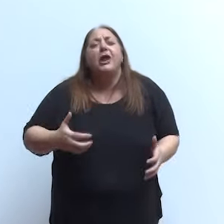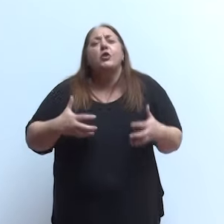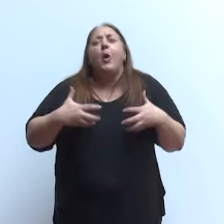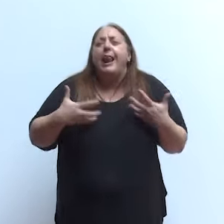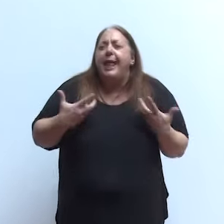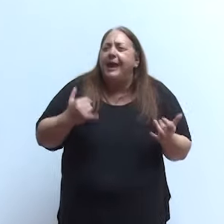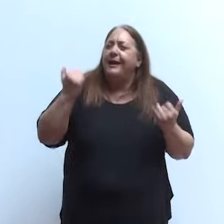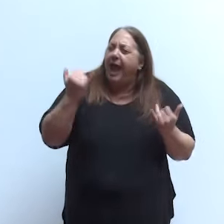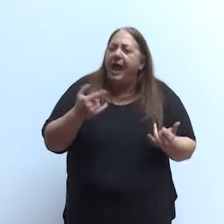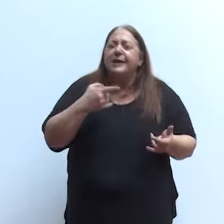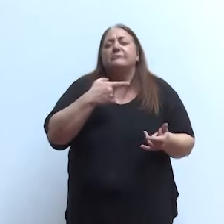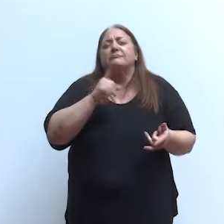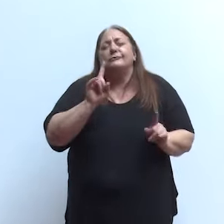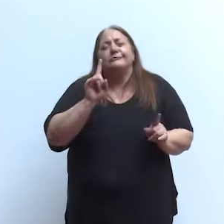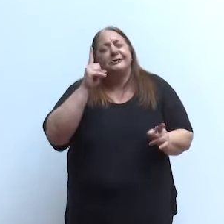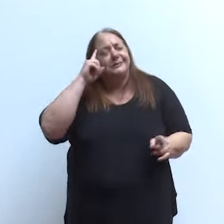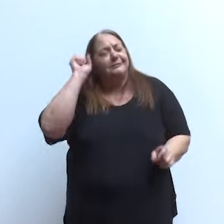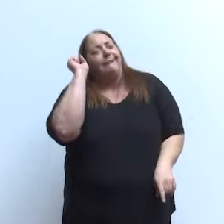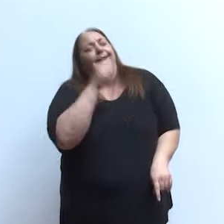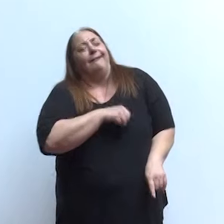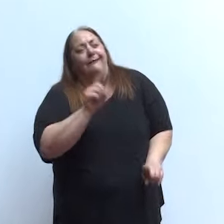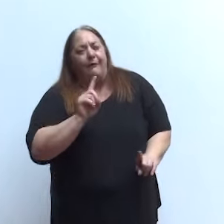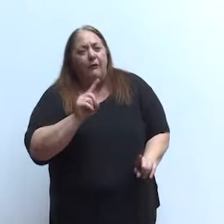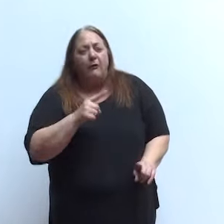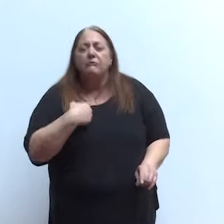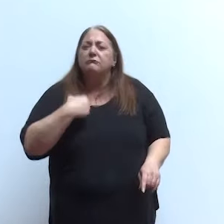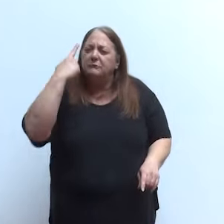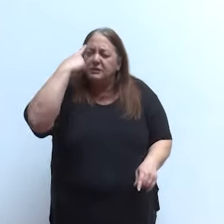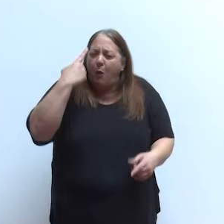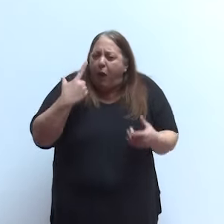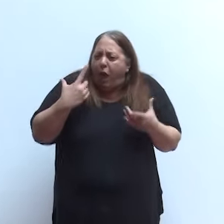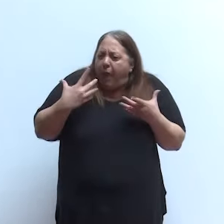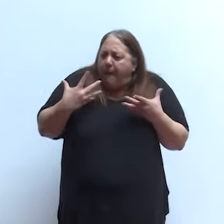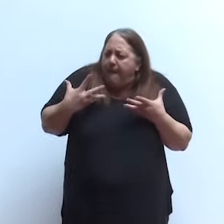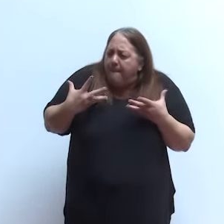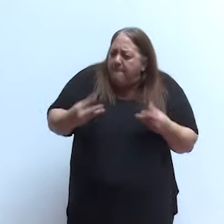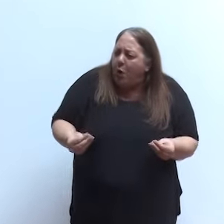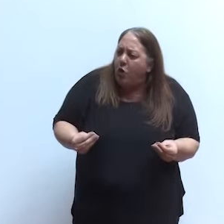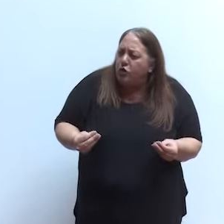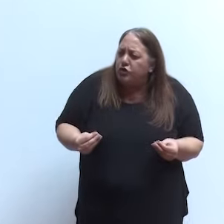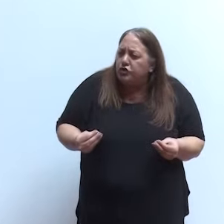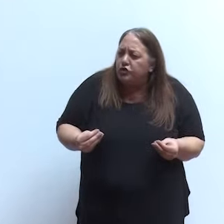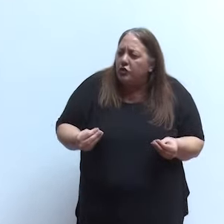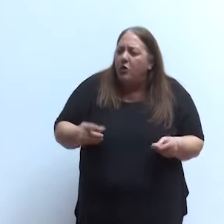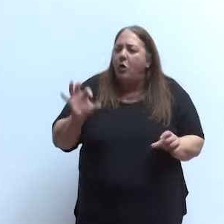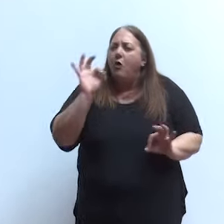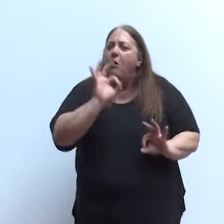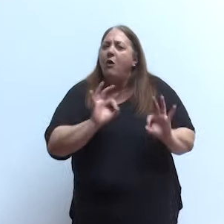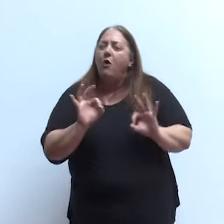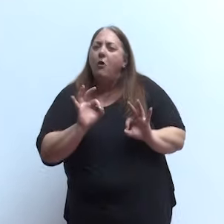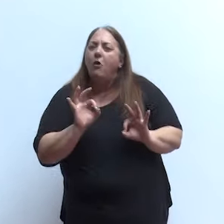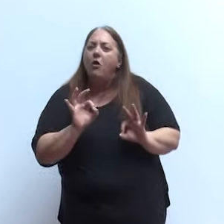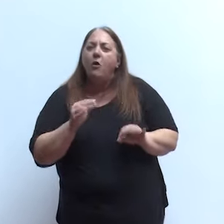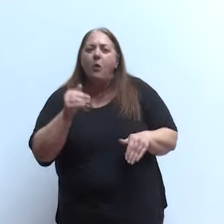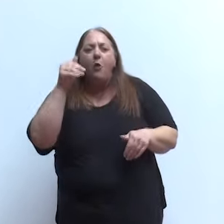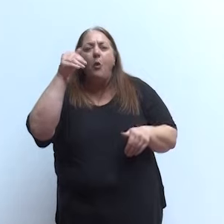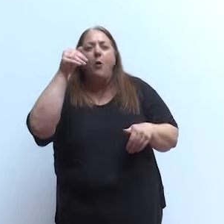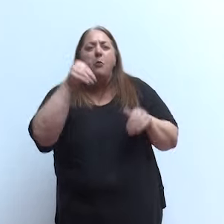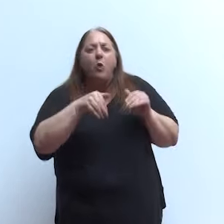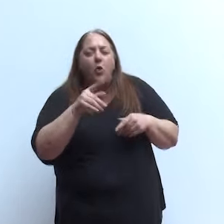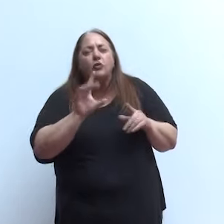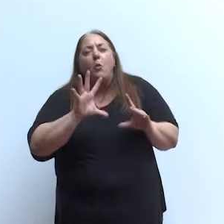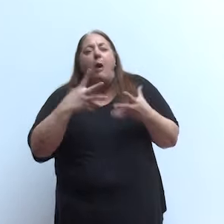subestimar me pregunto cuánto el apoyo no del voto y de apoyo que todavía Recibe mi ley sobre todo